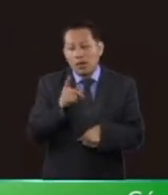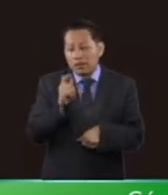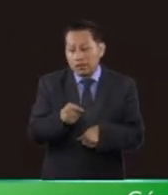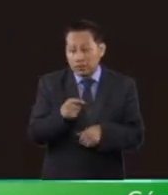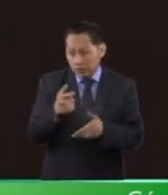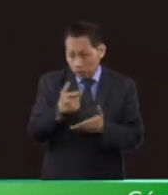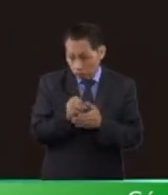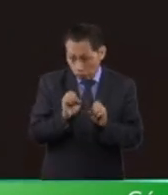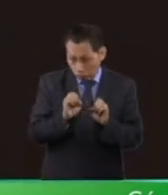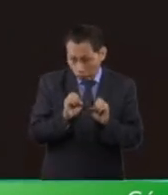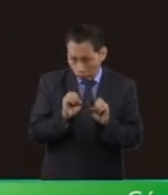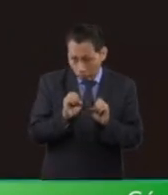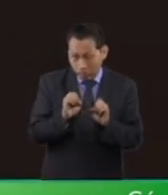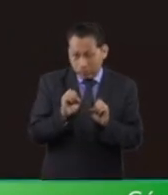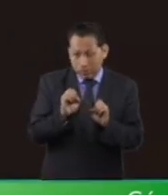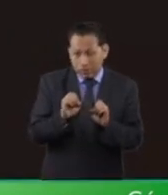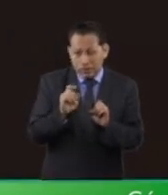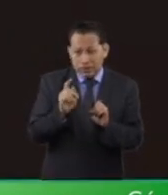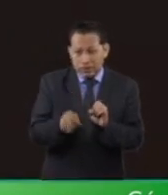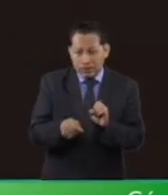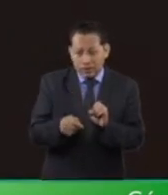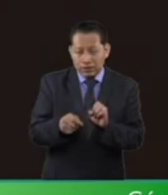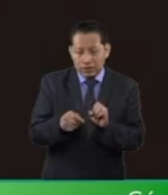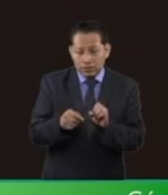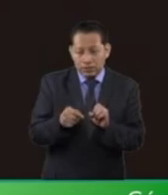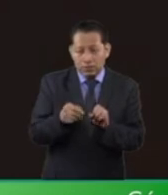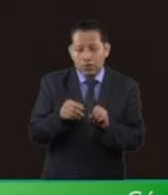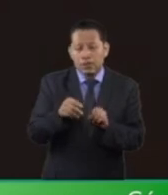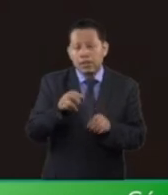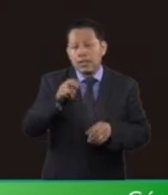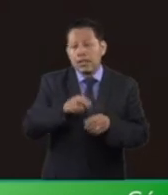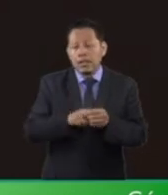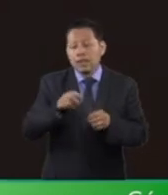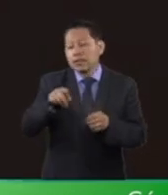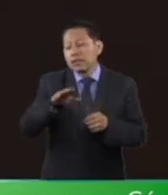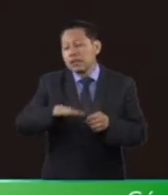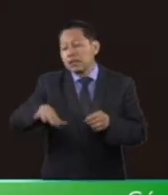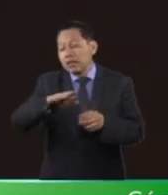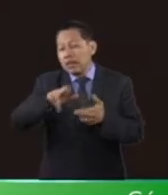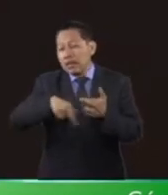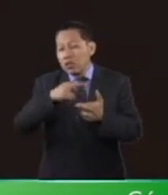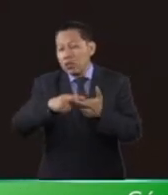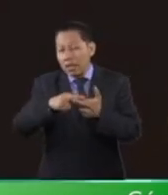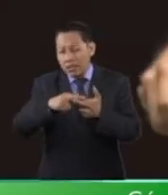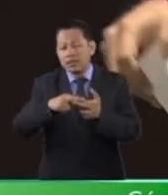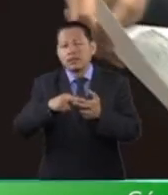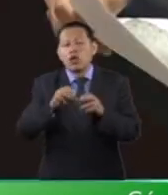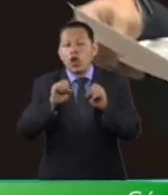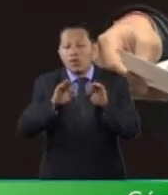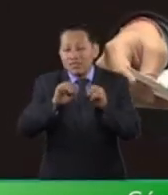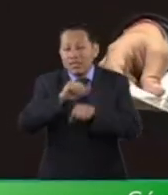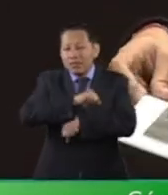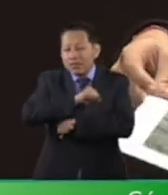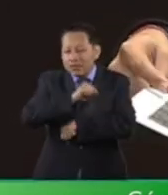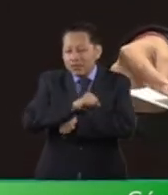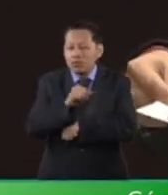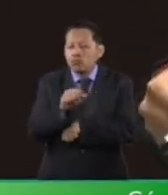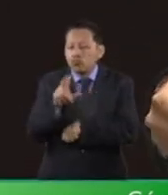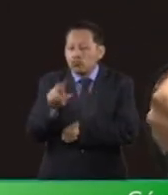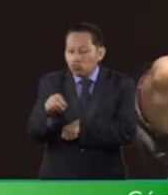así, no instalar las ventanillas en las cabeceras regionales? Para